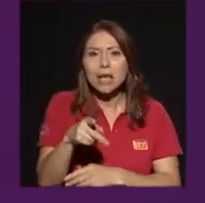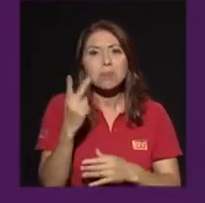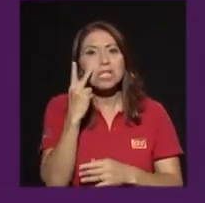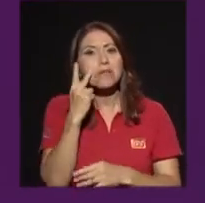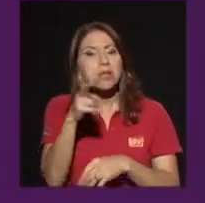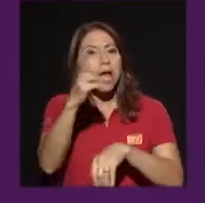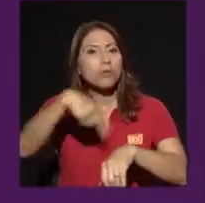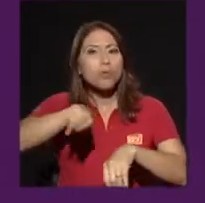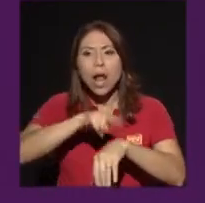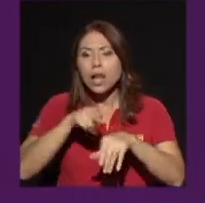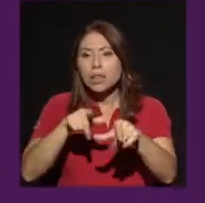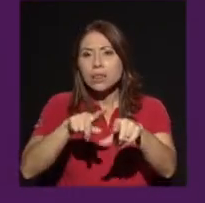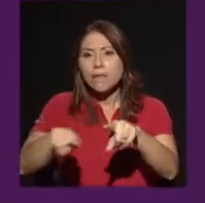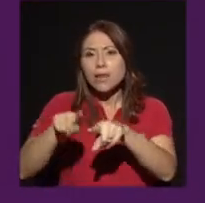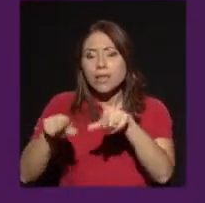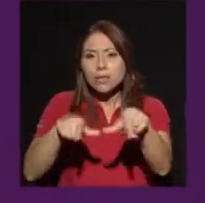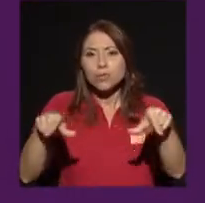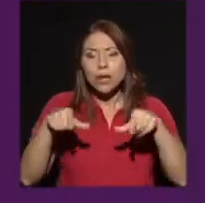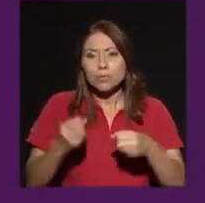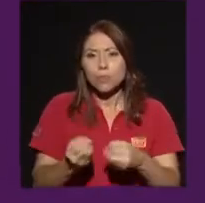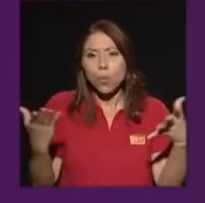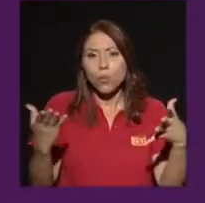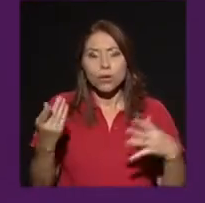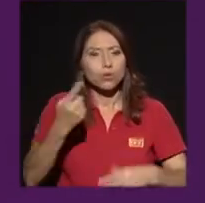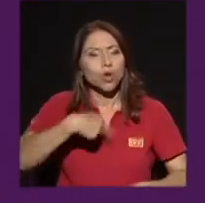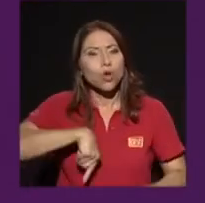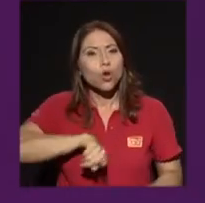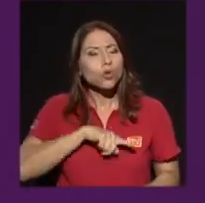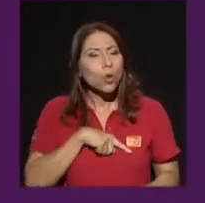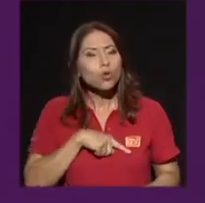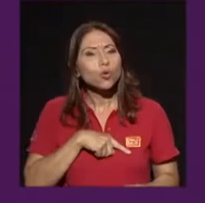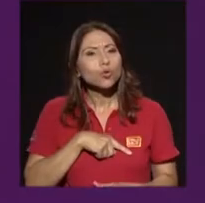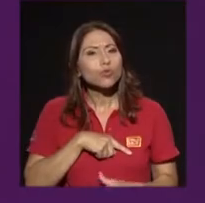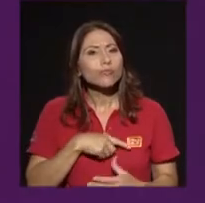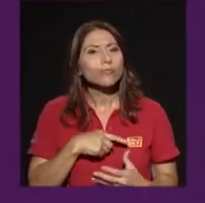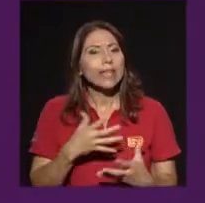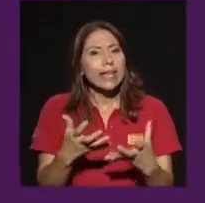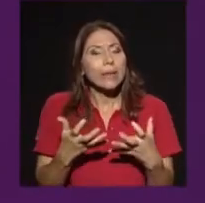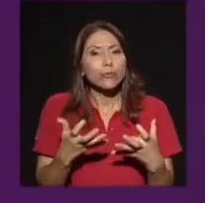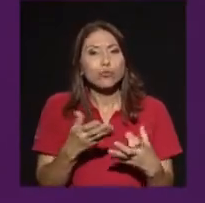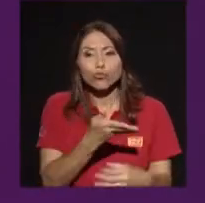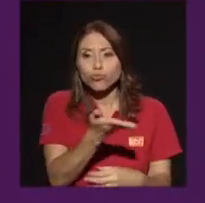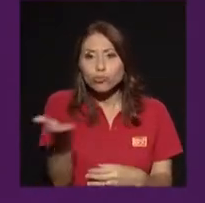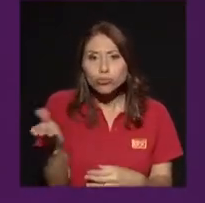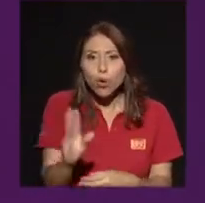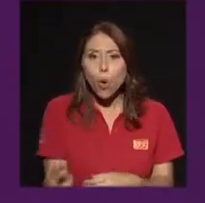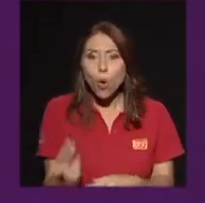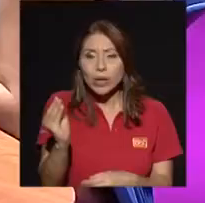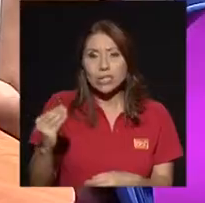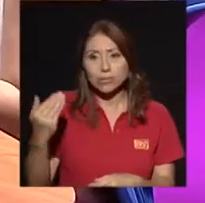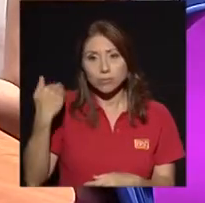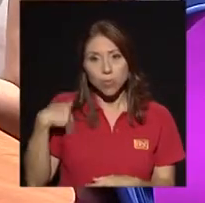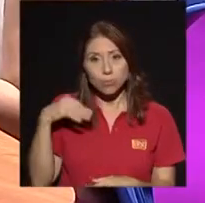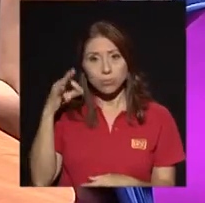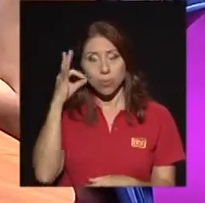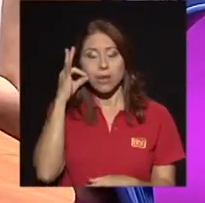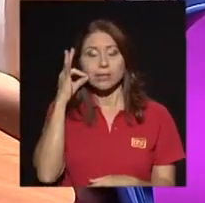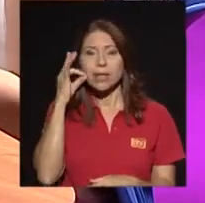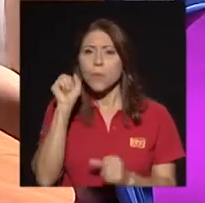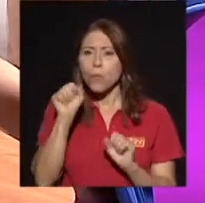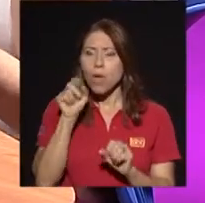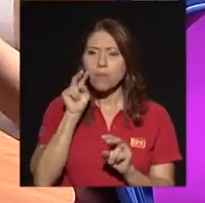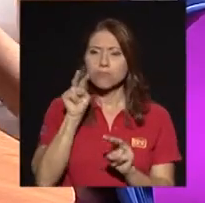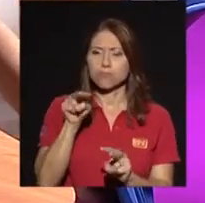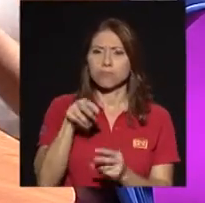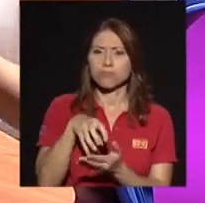claro. de los espacios públicos, y es nuestra idea pues que los y las jóvenes logren cuestionar, ¿no? Cuestionar